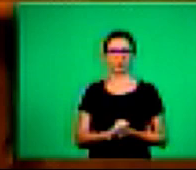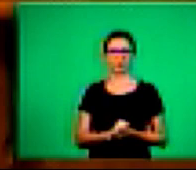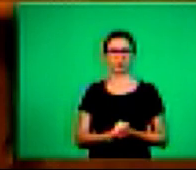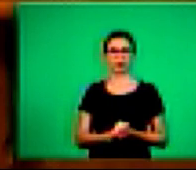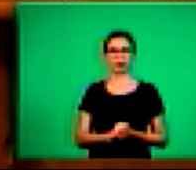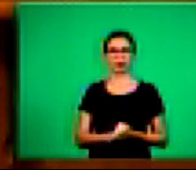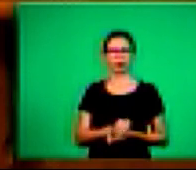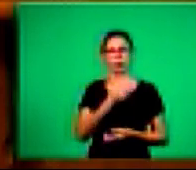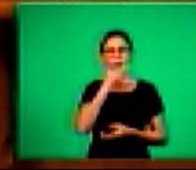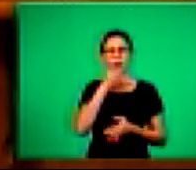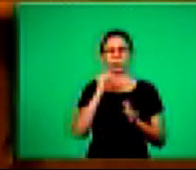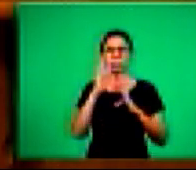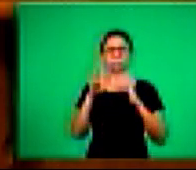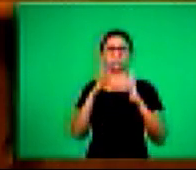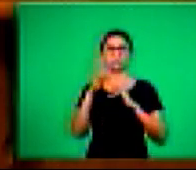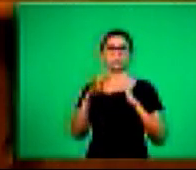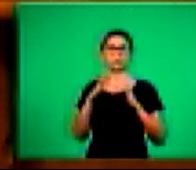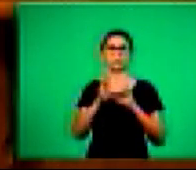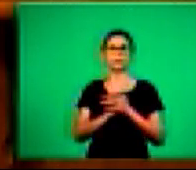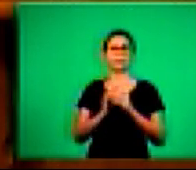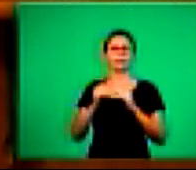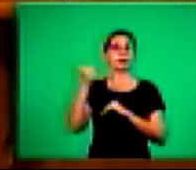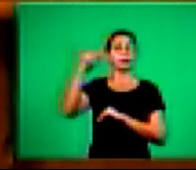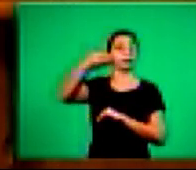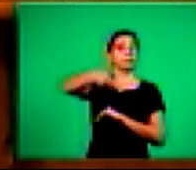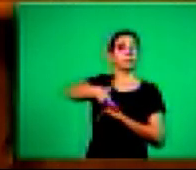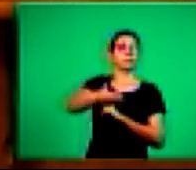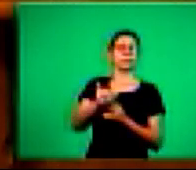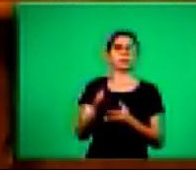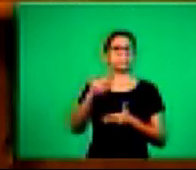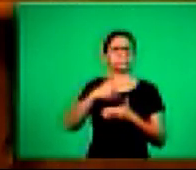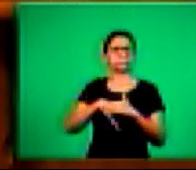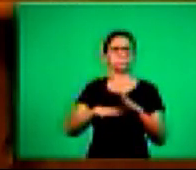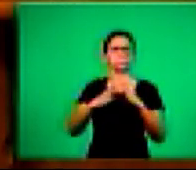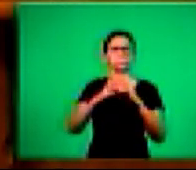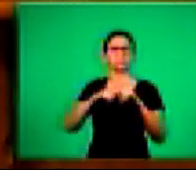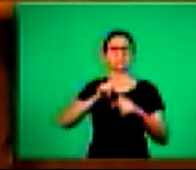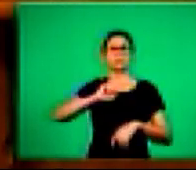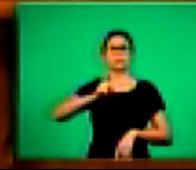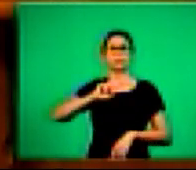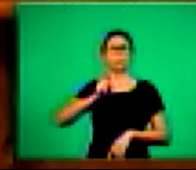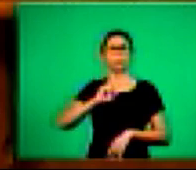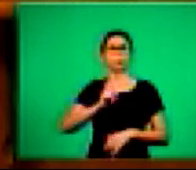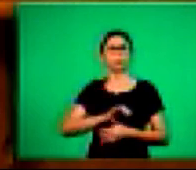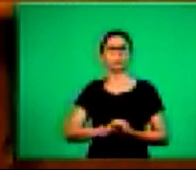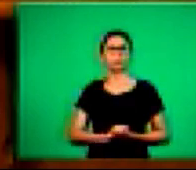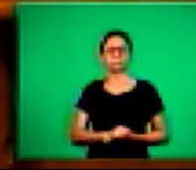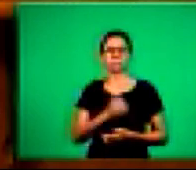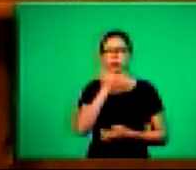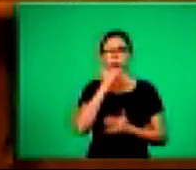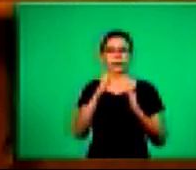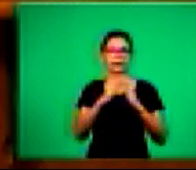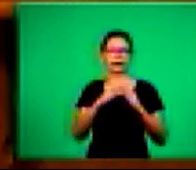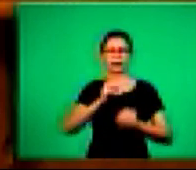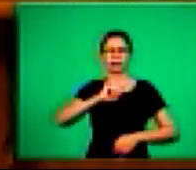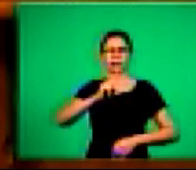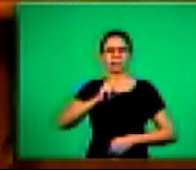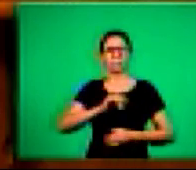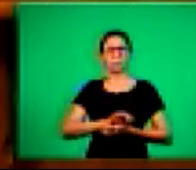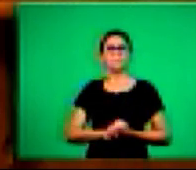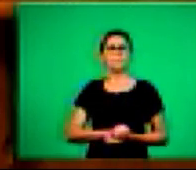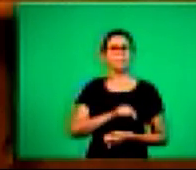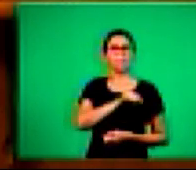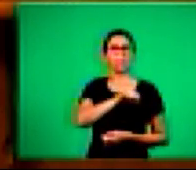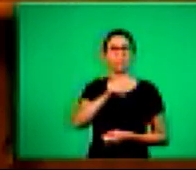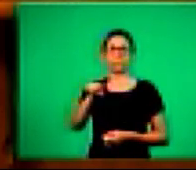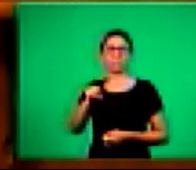quedaba en el lugar más alto y miraba hacia dentro de la casa entonces cuando donde estaba viendo donde estaba sucediendo el matrimonio y ahí él veía a